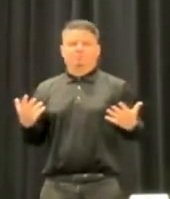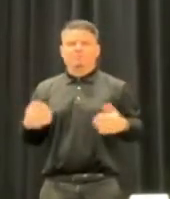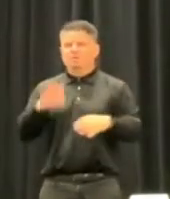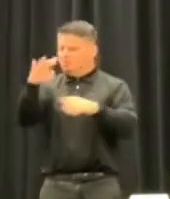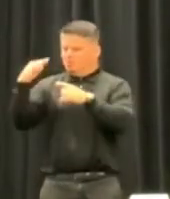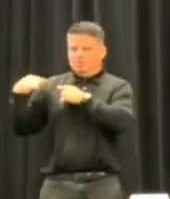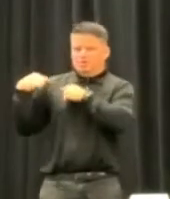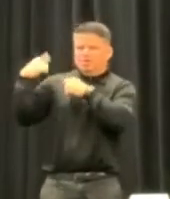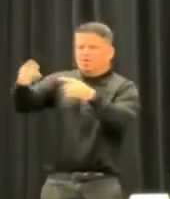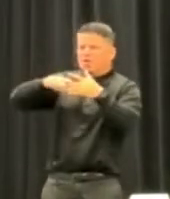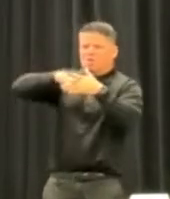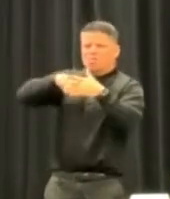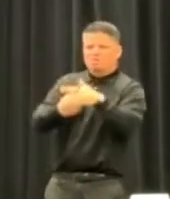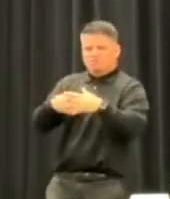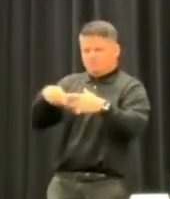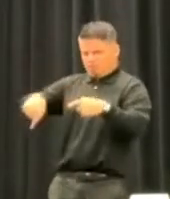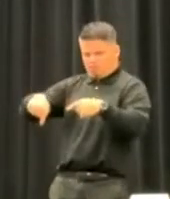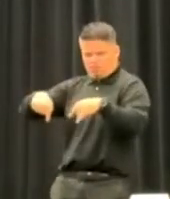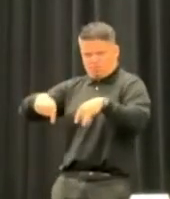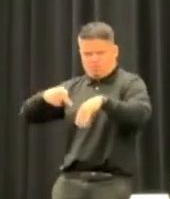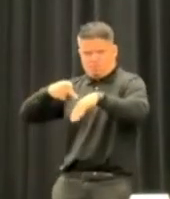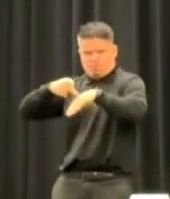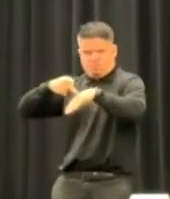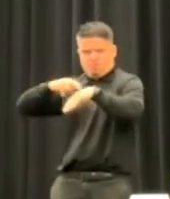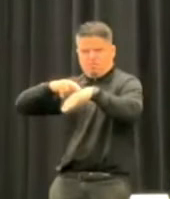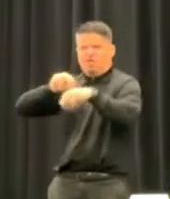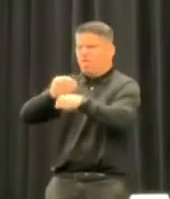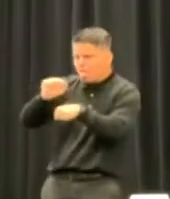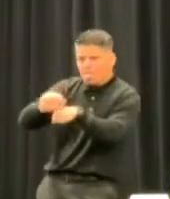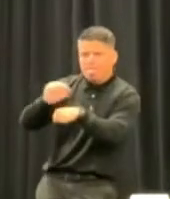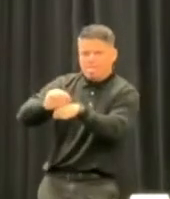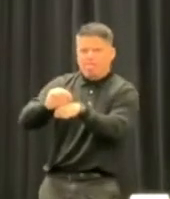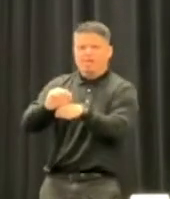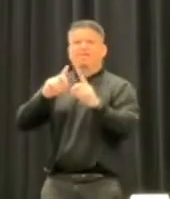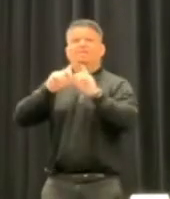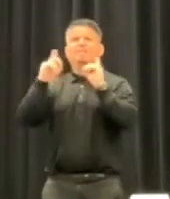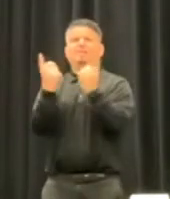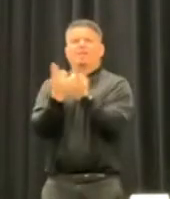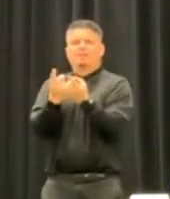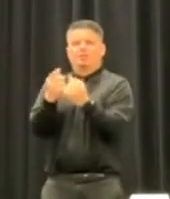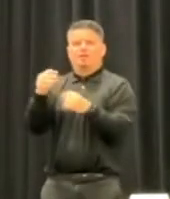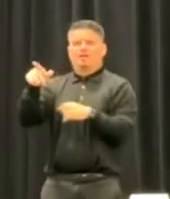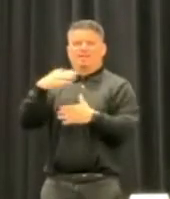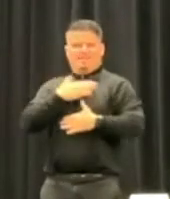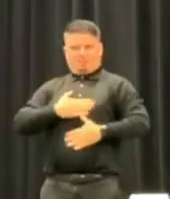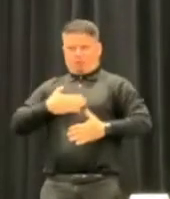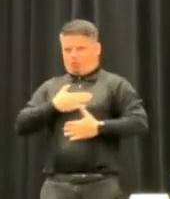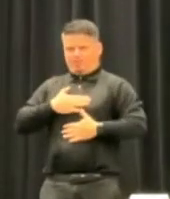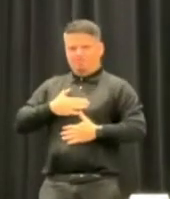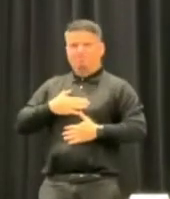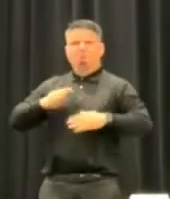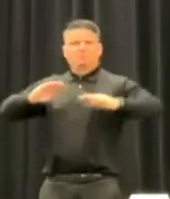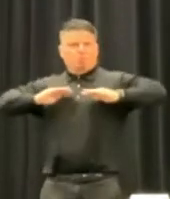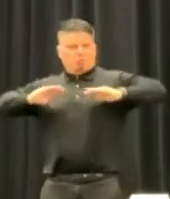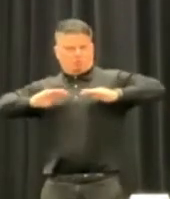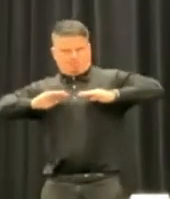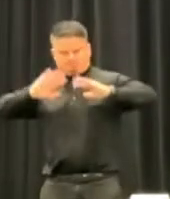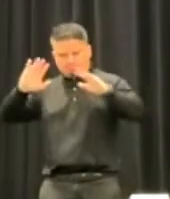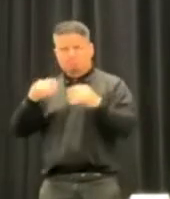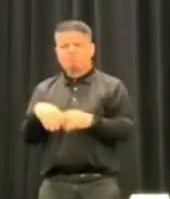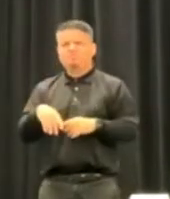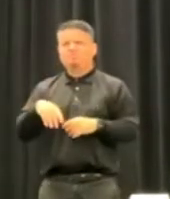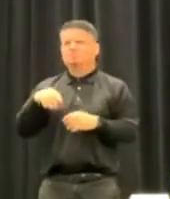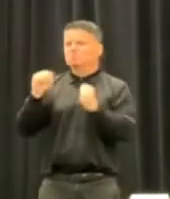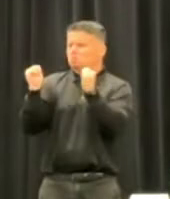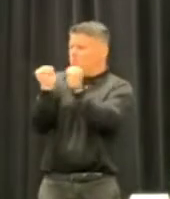llegué al departamento regresé deporte he tenido varias reuniones empezando con la voy con la oficina de